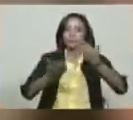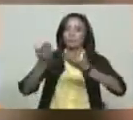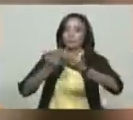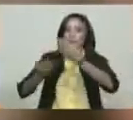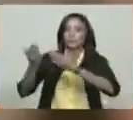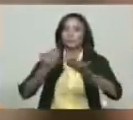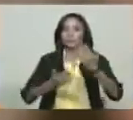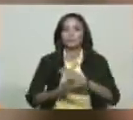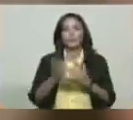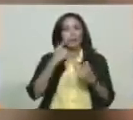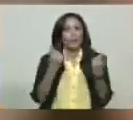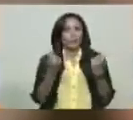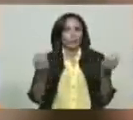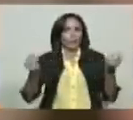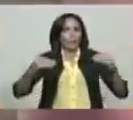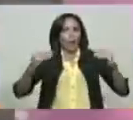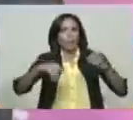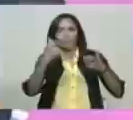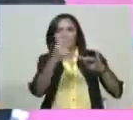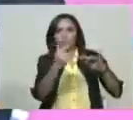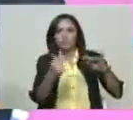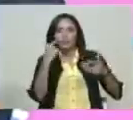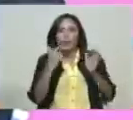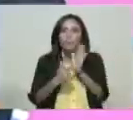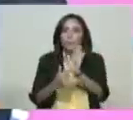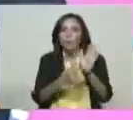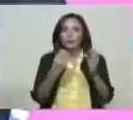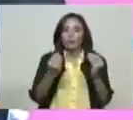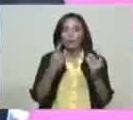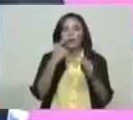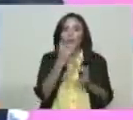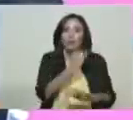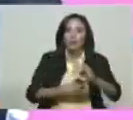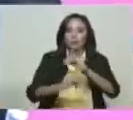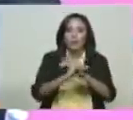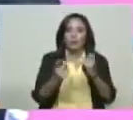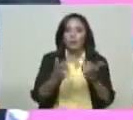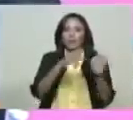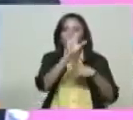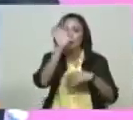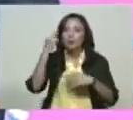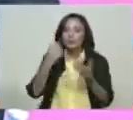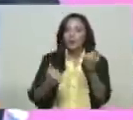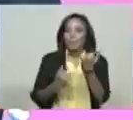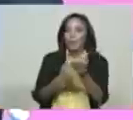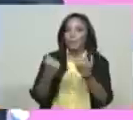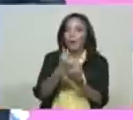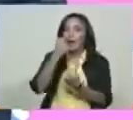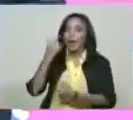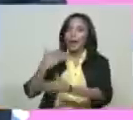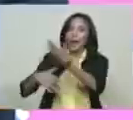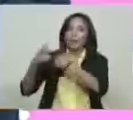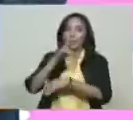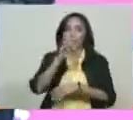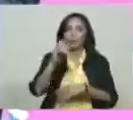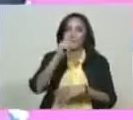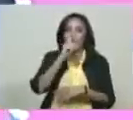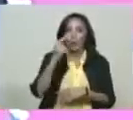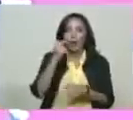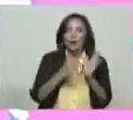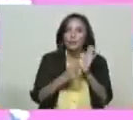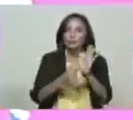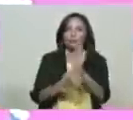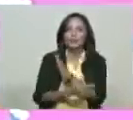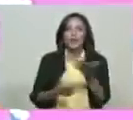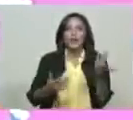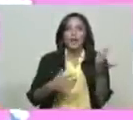nos falta mucho por hacer para demostrar nuestro internacionalismo, como lo demostramos hace 200 años, en Pantano de Vargas,